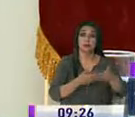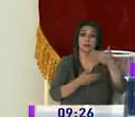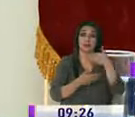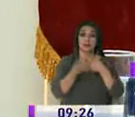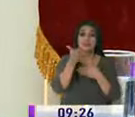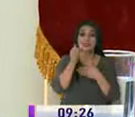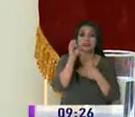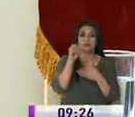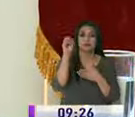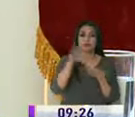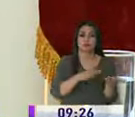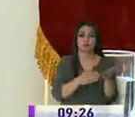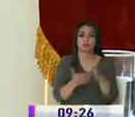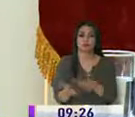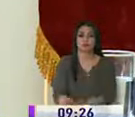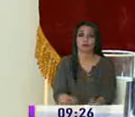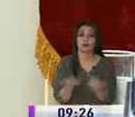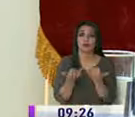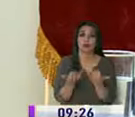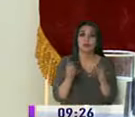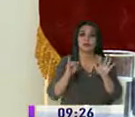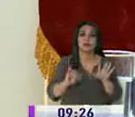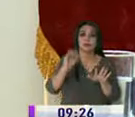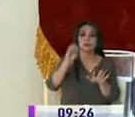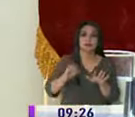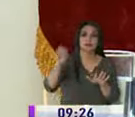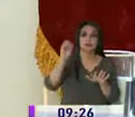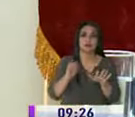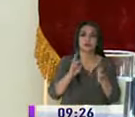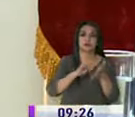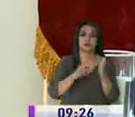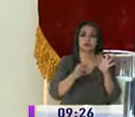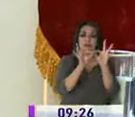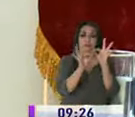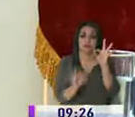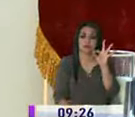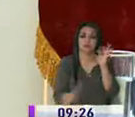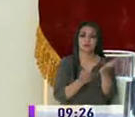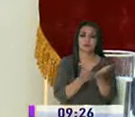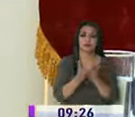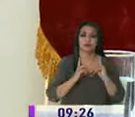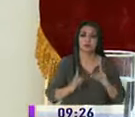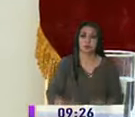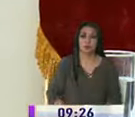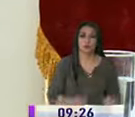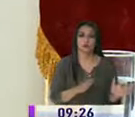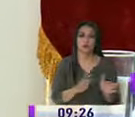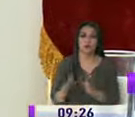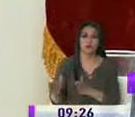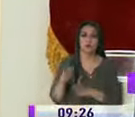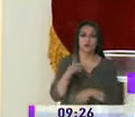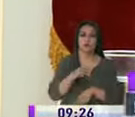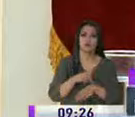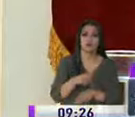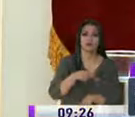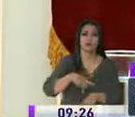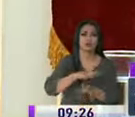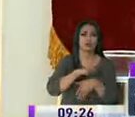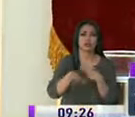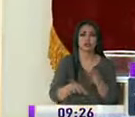fallecido. Al momento vemos que la letalidad es del 6%. Esto significa que nuestros servicios de salud, las terapias intensivas, nuestros profesionales